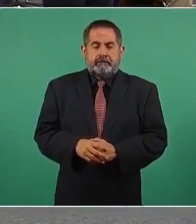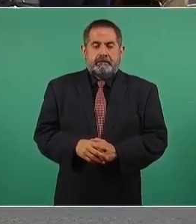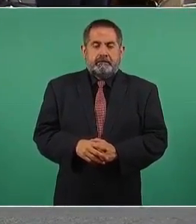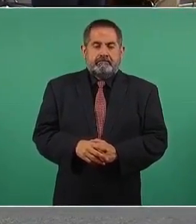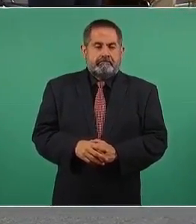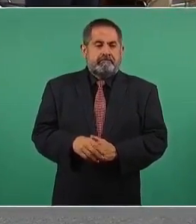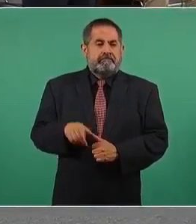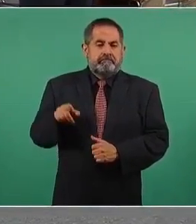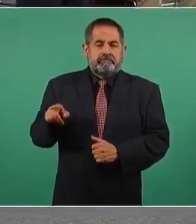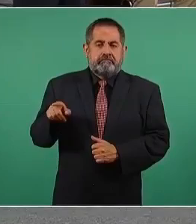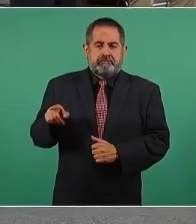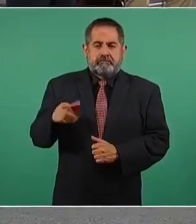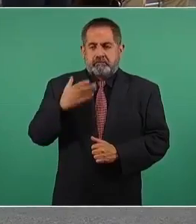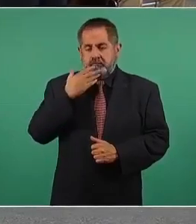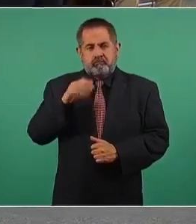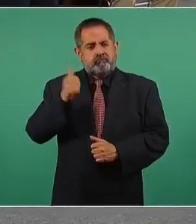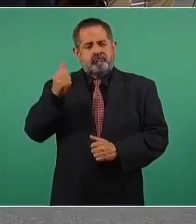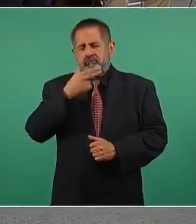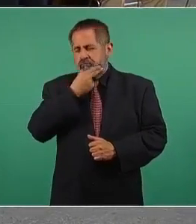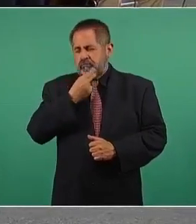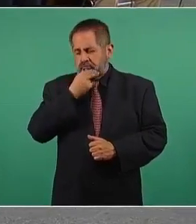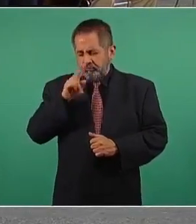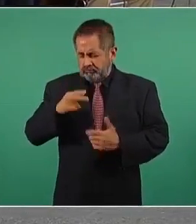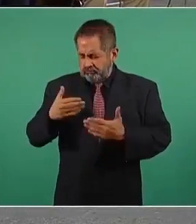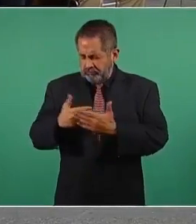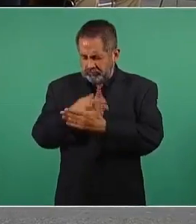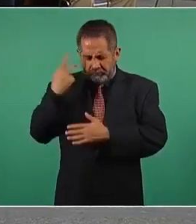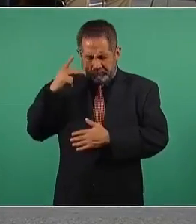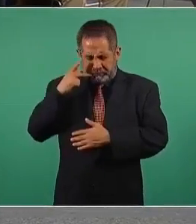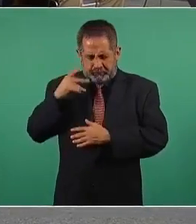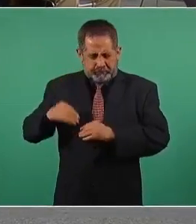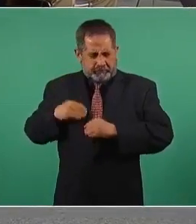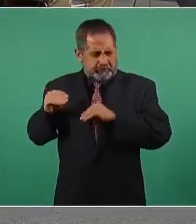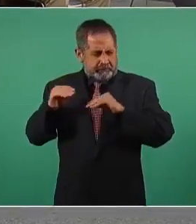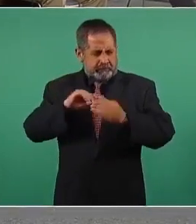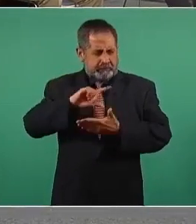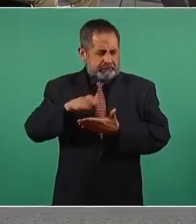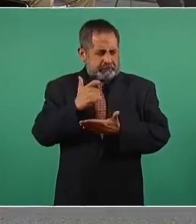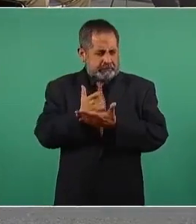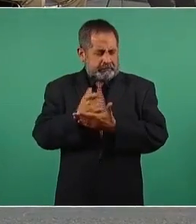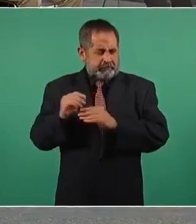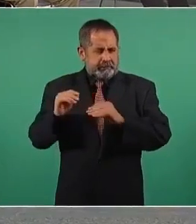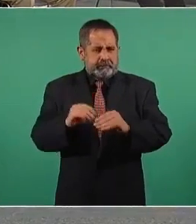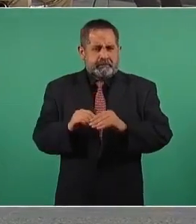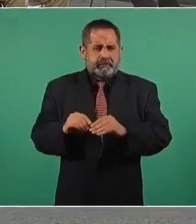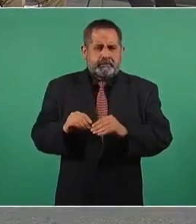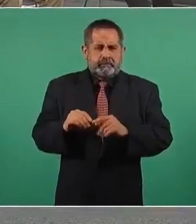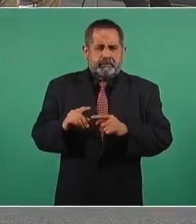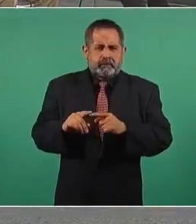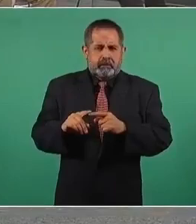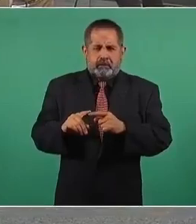Que era el otro intelectual poblano que vivió en Jalapa siempre, Pitol,